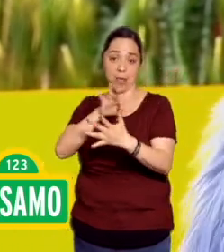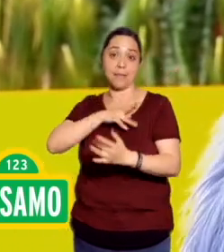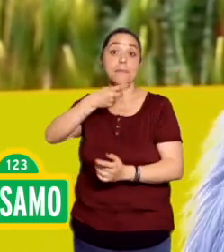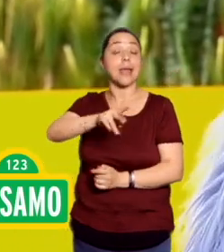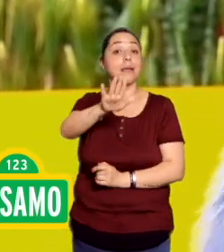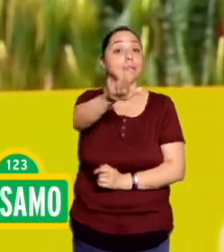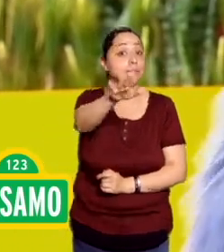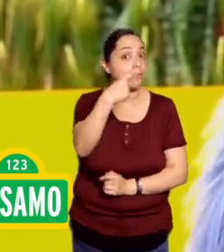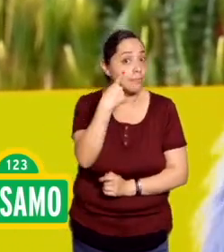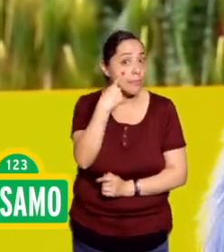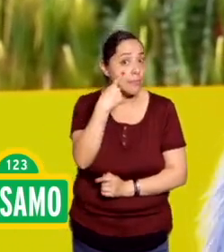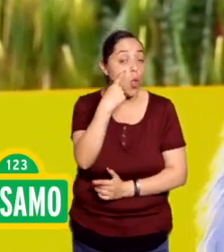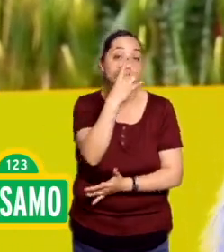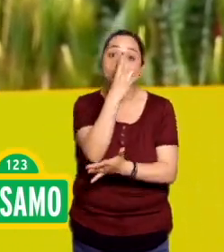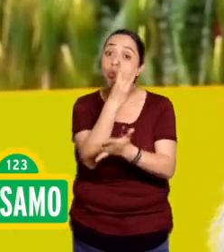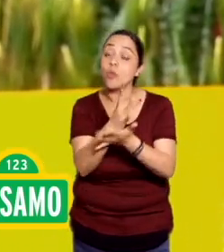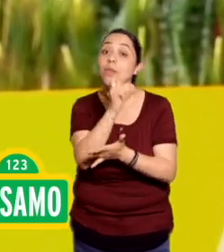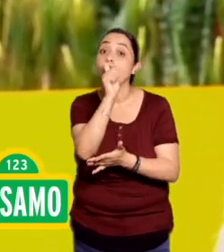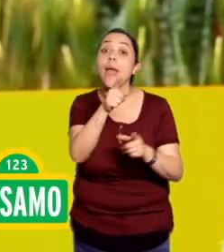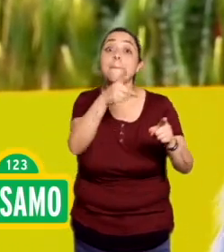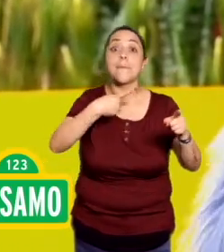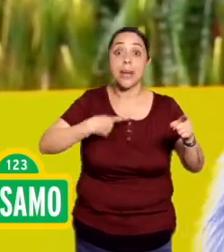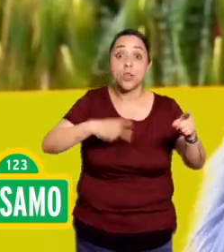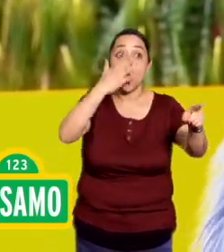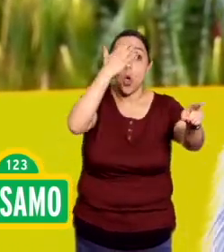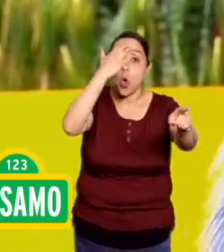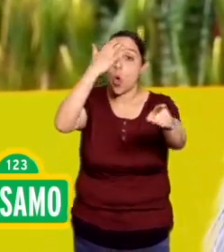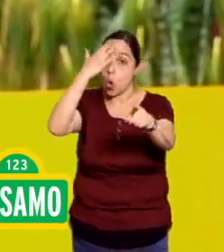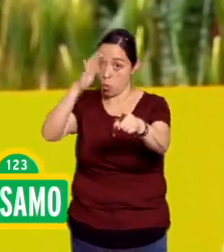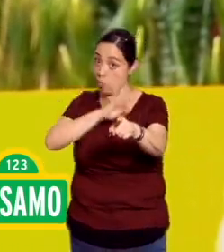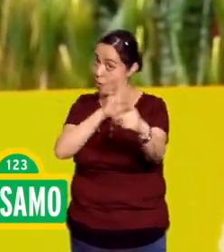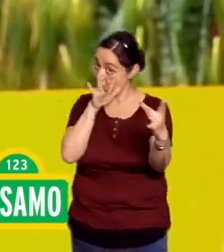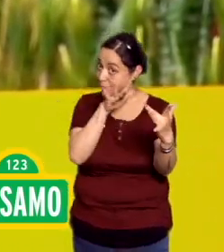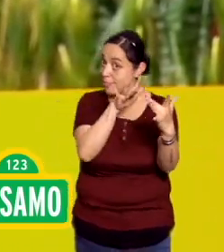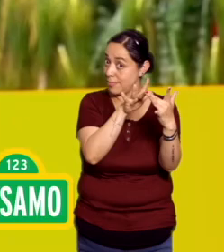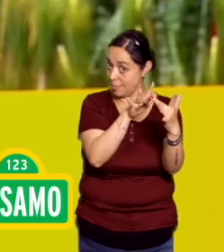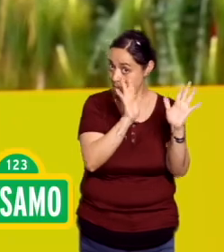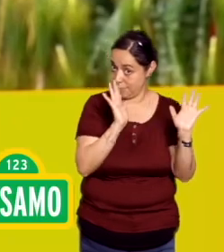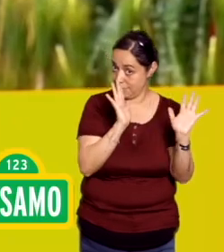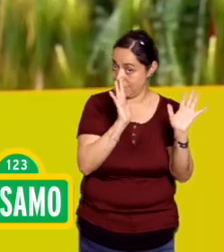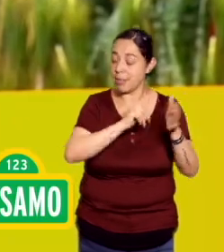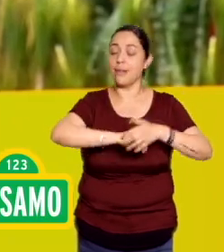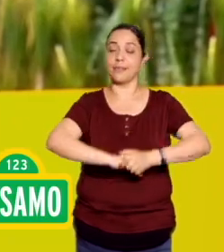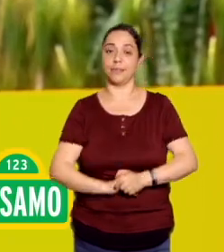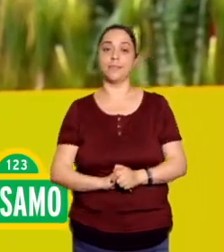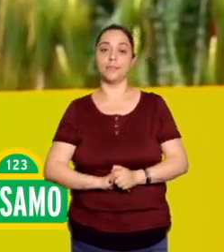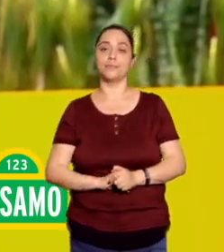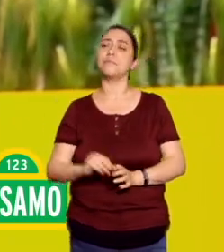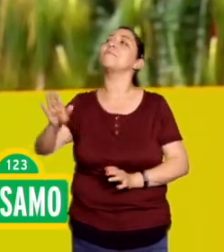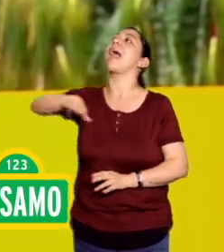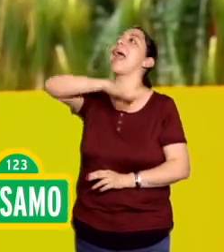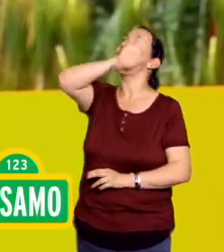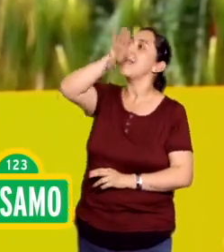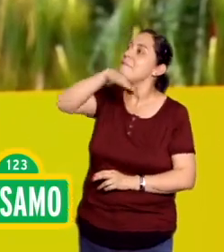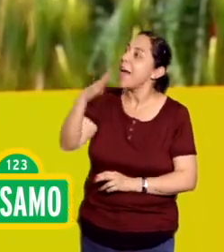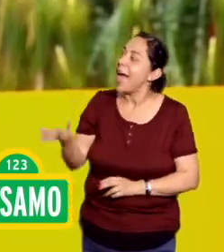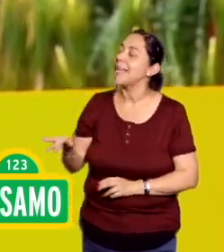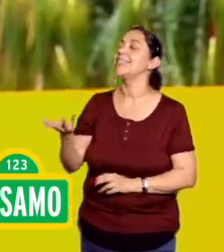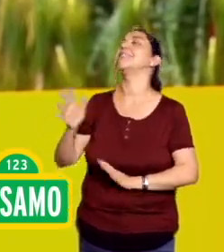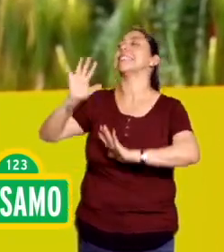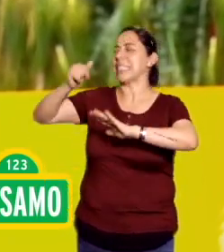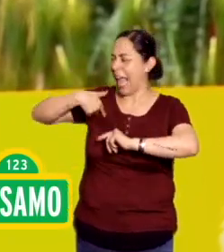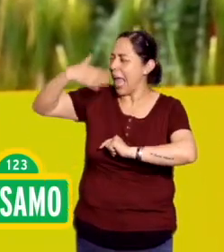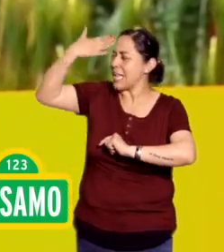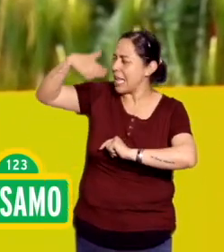Pero acuérdate que es solamente siempre y cuando las conozcas. Sí. ¡Ay, Elefancio!